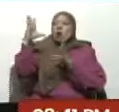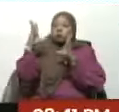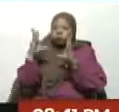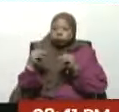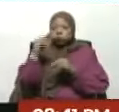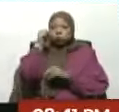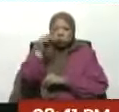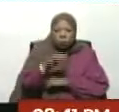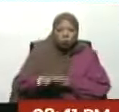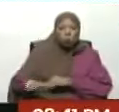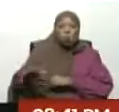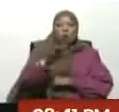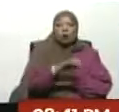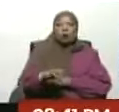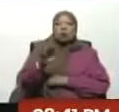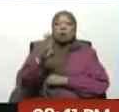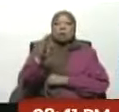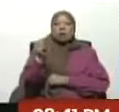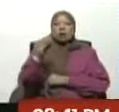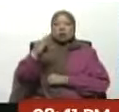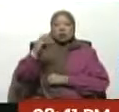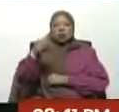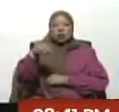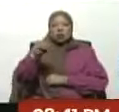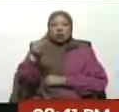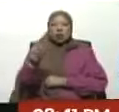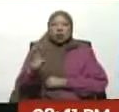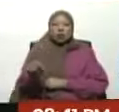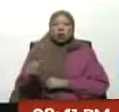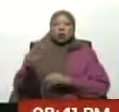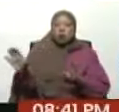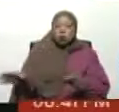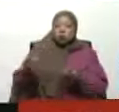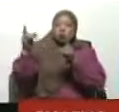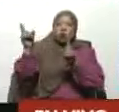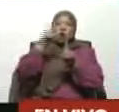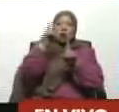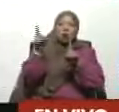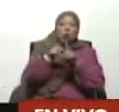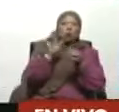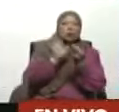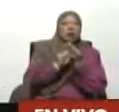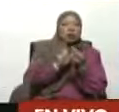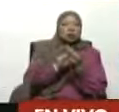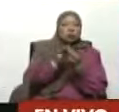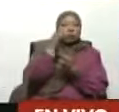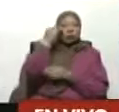Bachaquero. Explotaron una torre de transmisión.